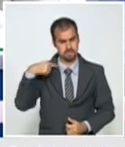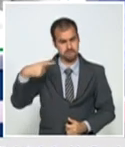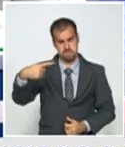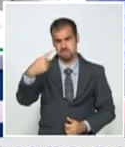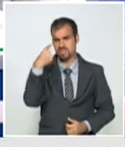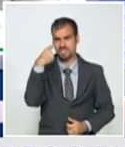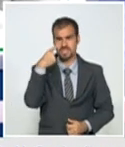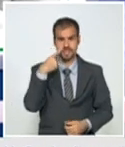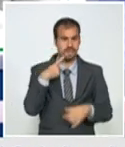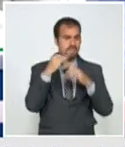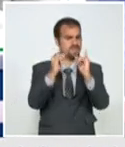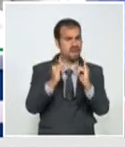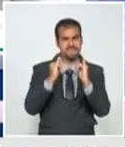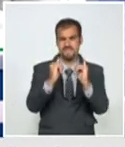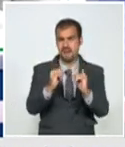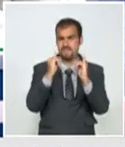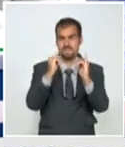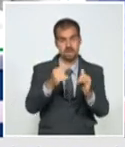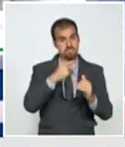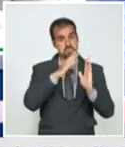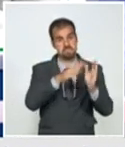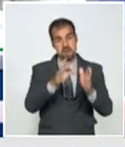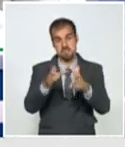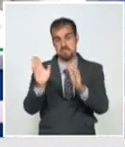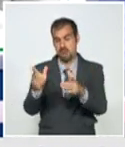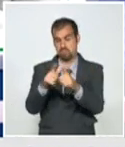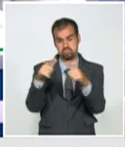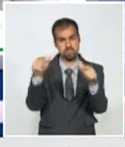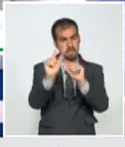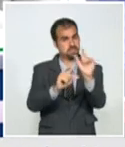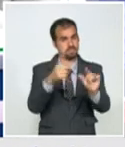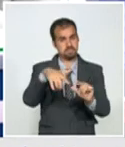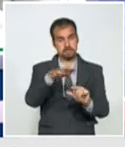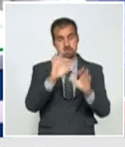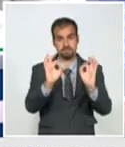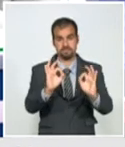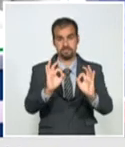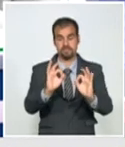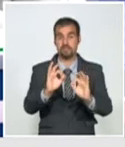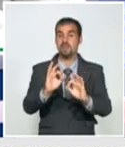reportando lastimosamente el fallecimiento de muchas personas. La capital cubana